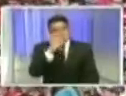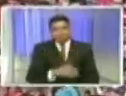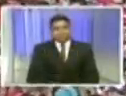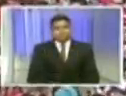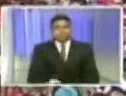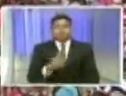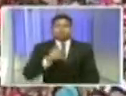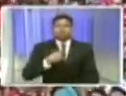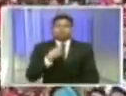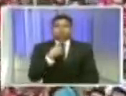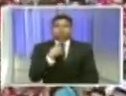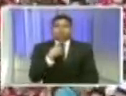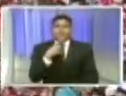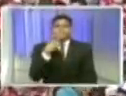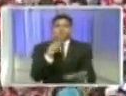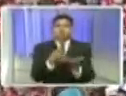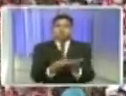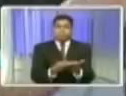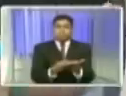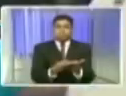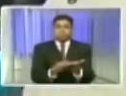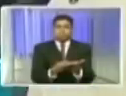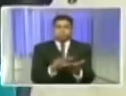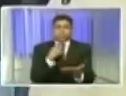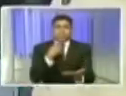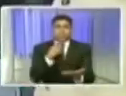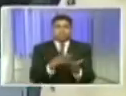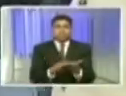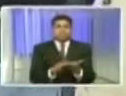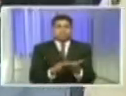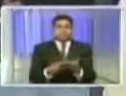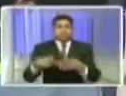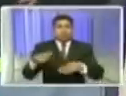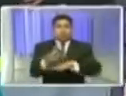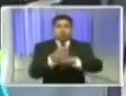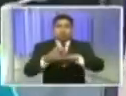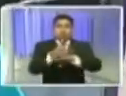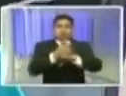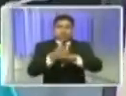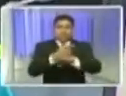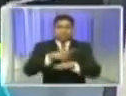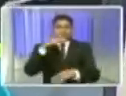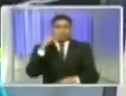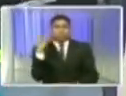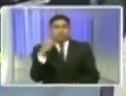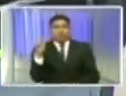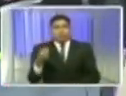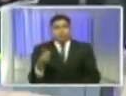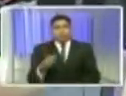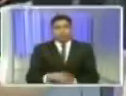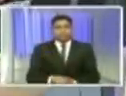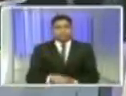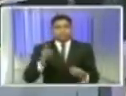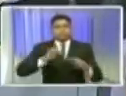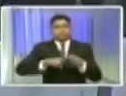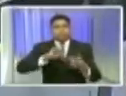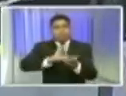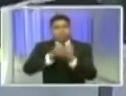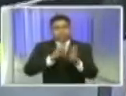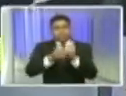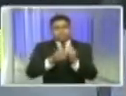presidente, un gobierno de calle juvenil que abogue por la juventud, por la educación, por la cultura y por el deporte